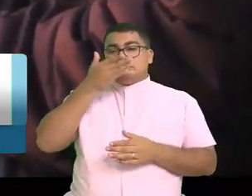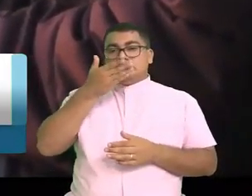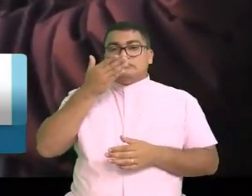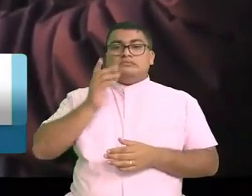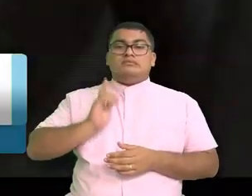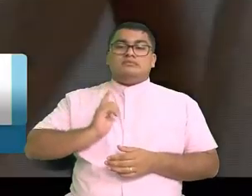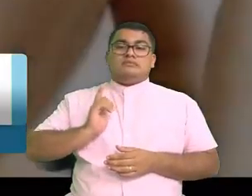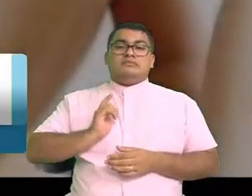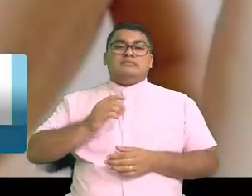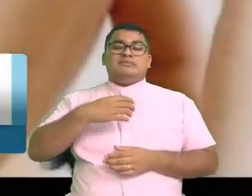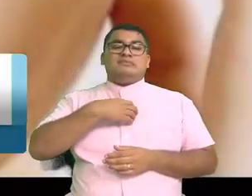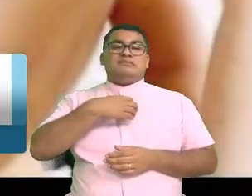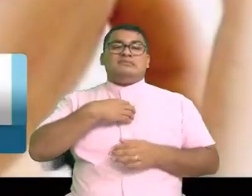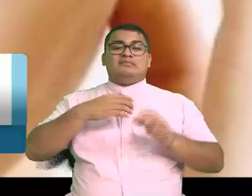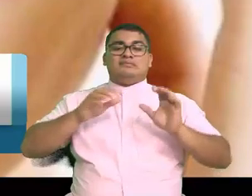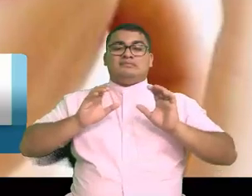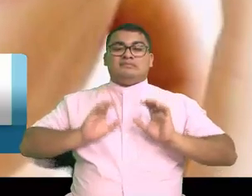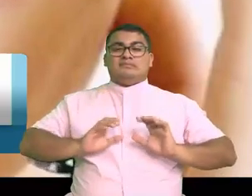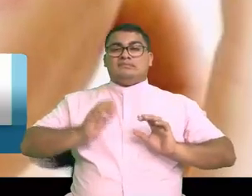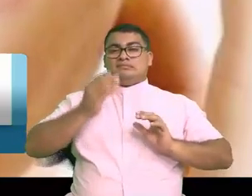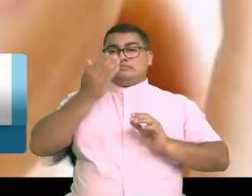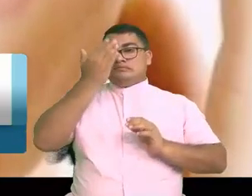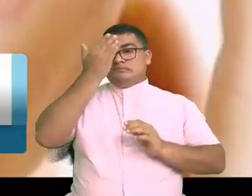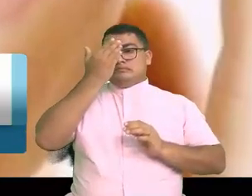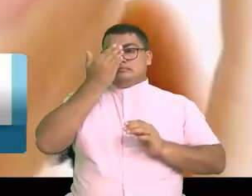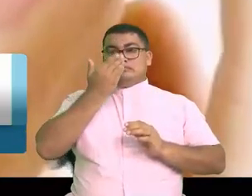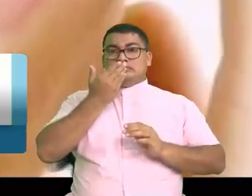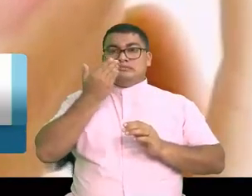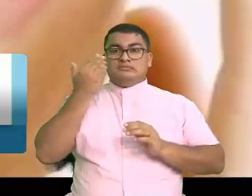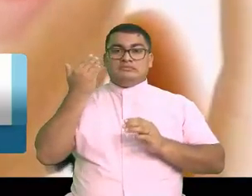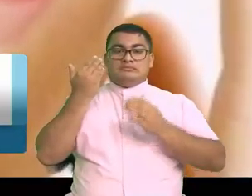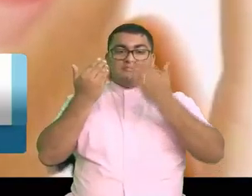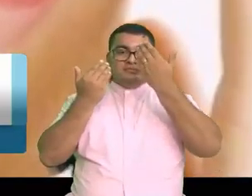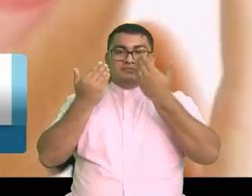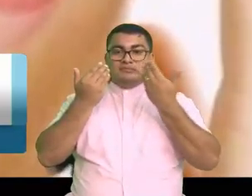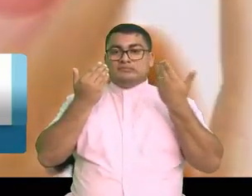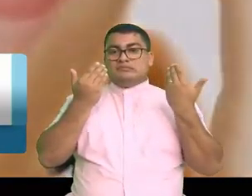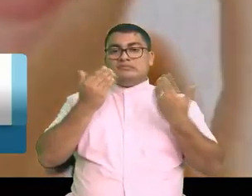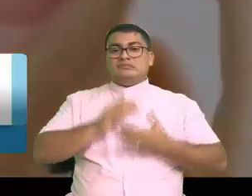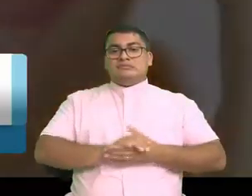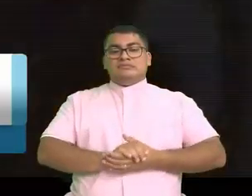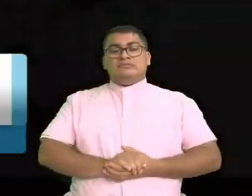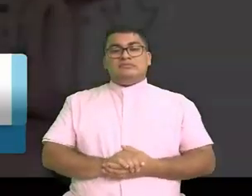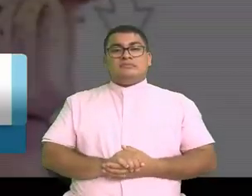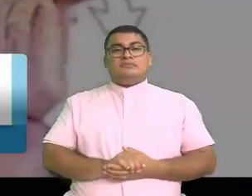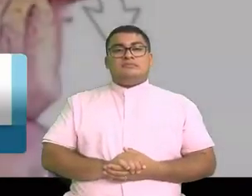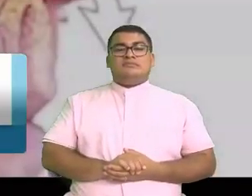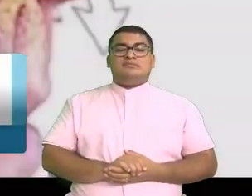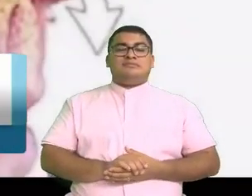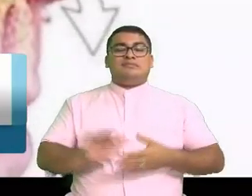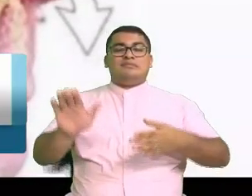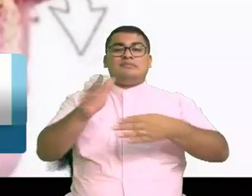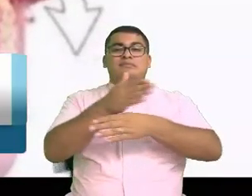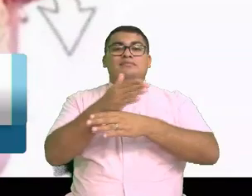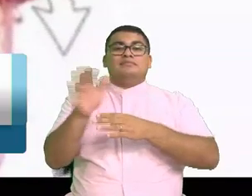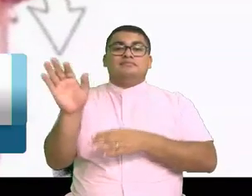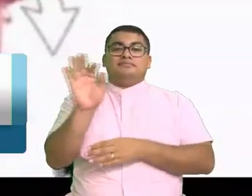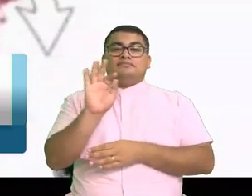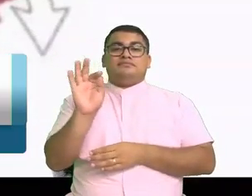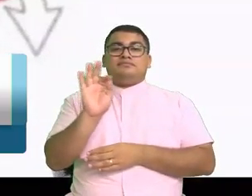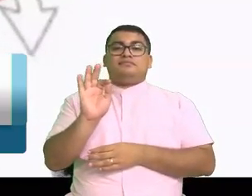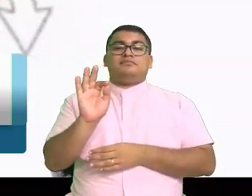tiene uno en la mitad de la cara. ¿Ve? Entonces, tenemos esos factores, por ejemplo,